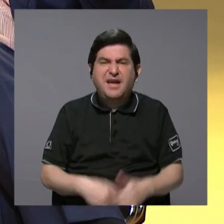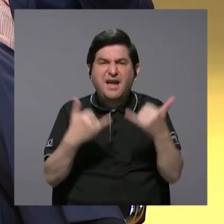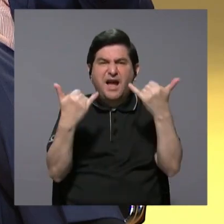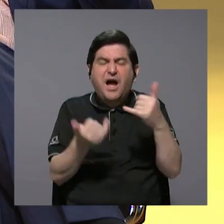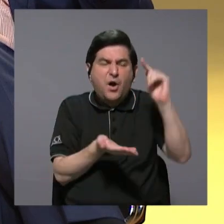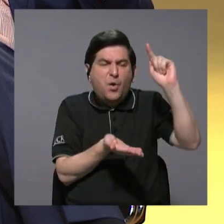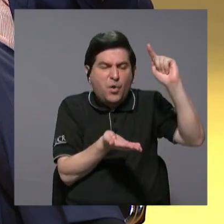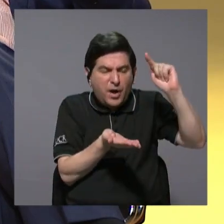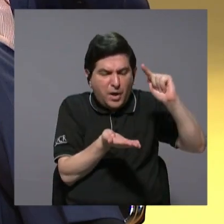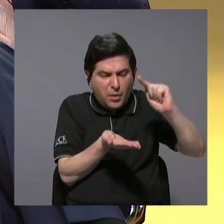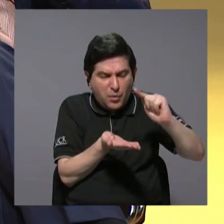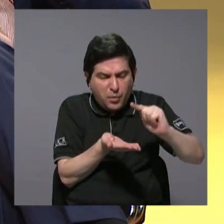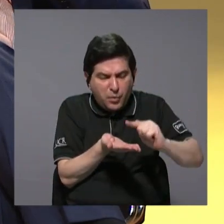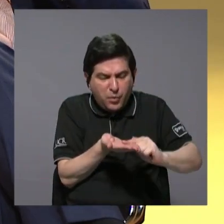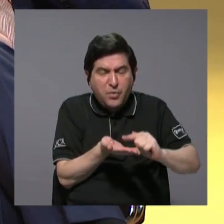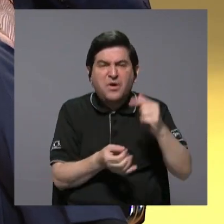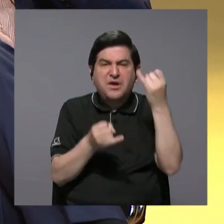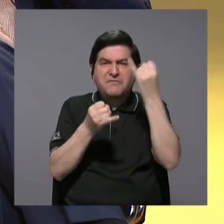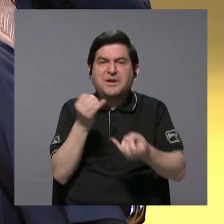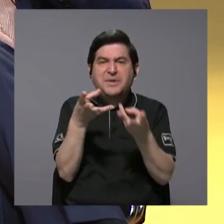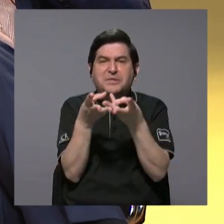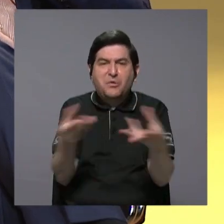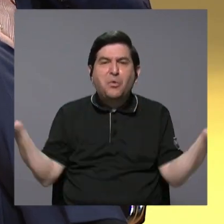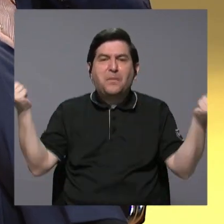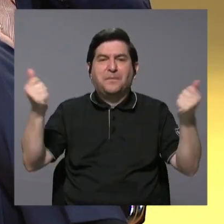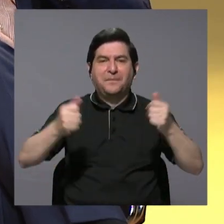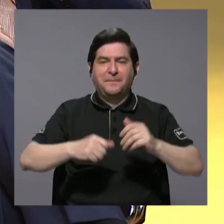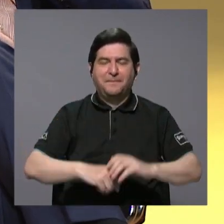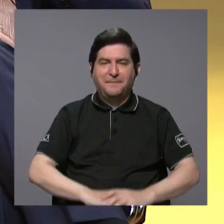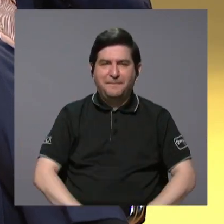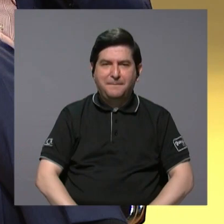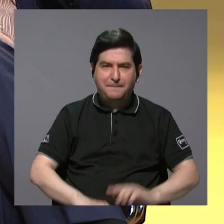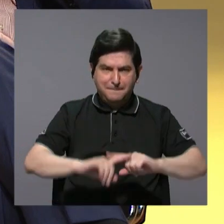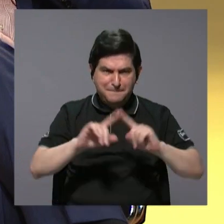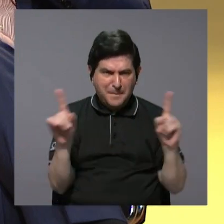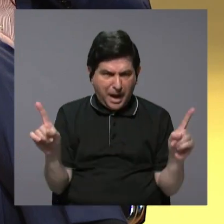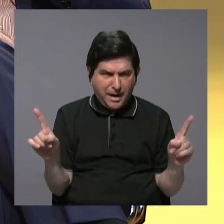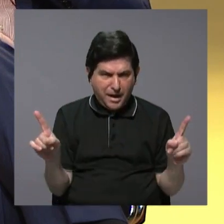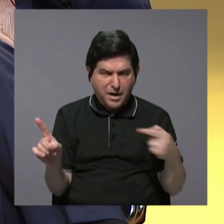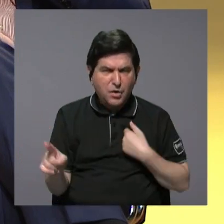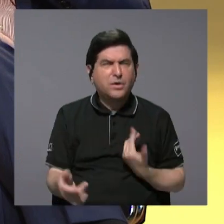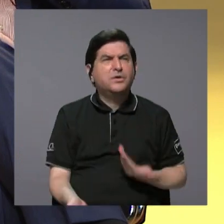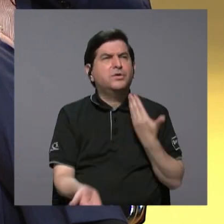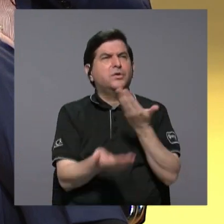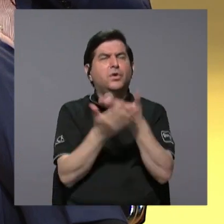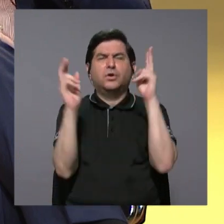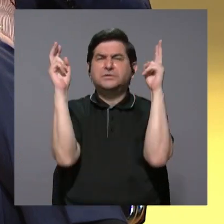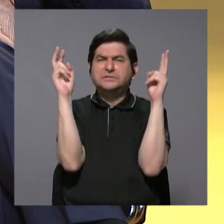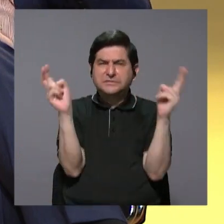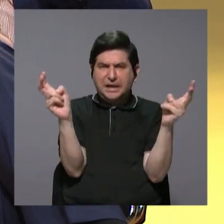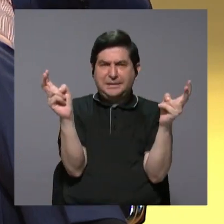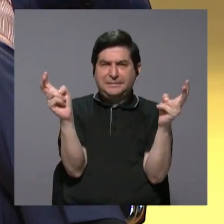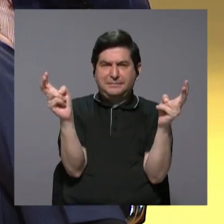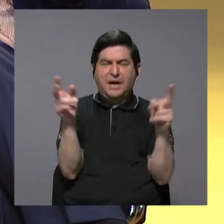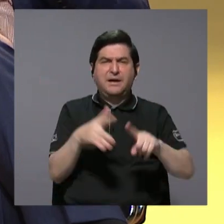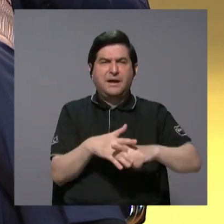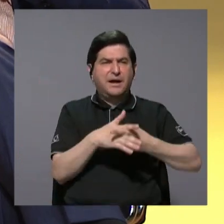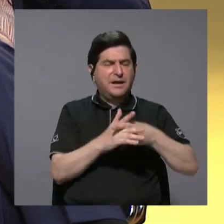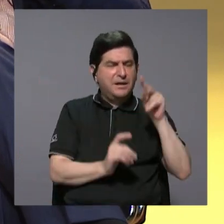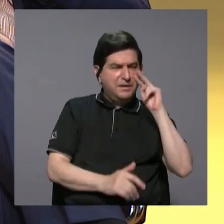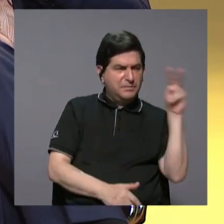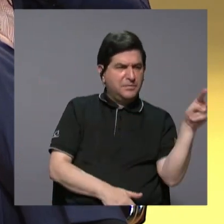ser absorbido, ¿verdad? Pero yo planteaba un tema cuando empecé a